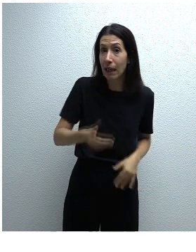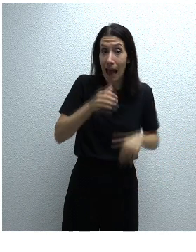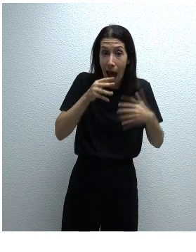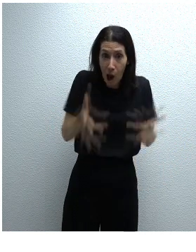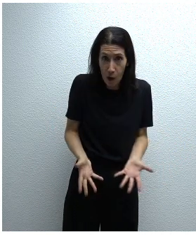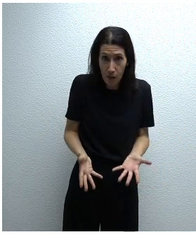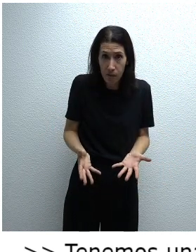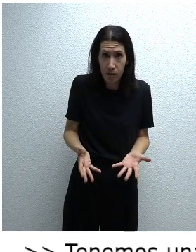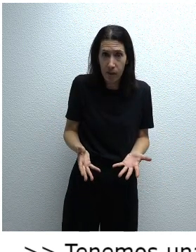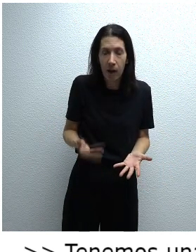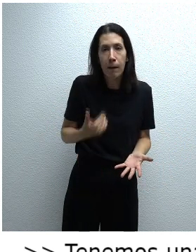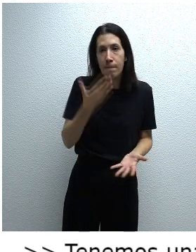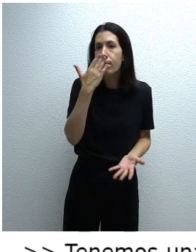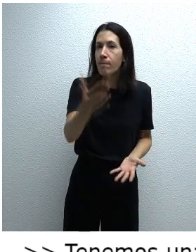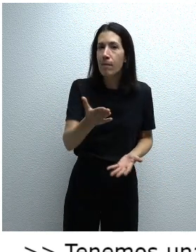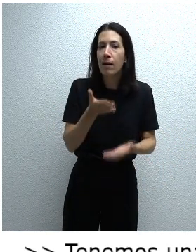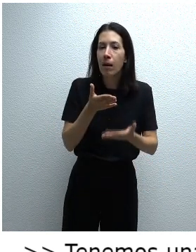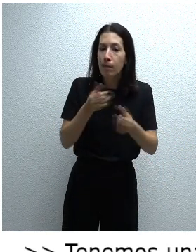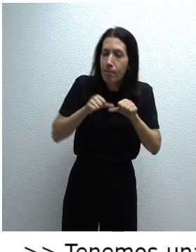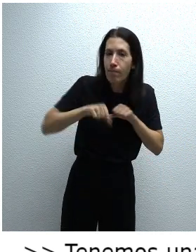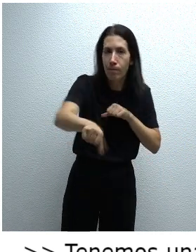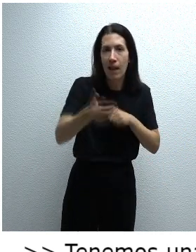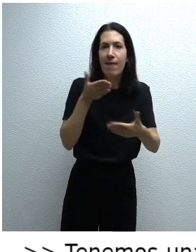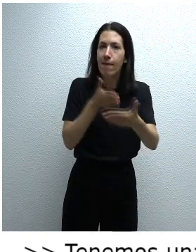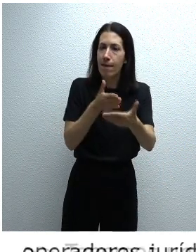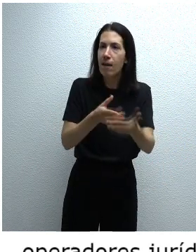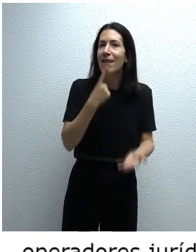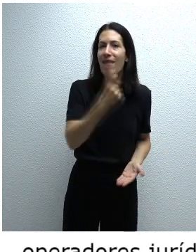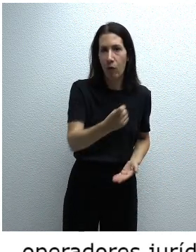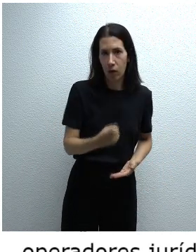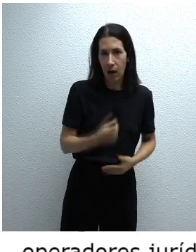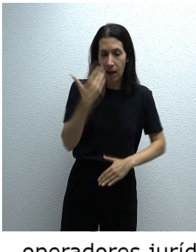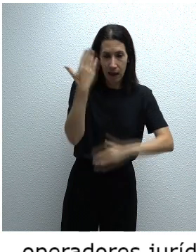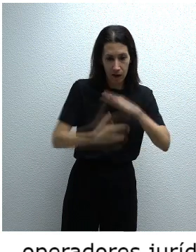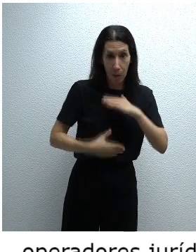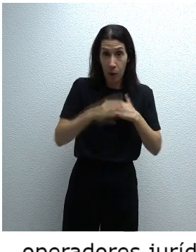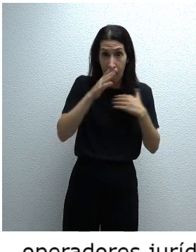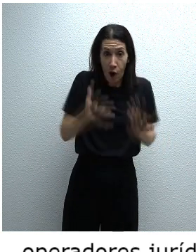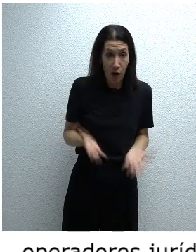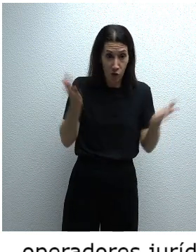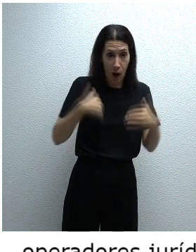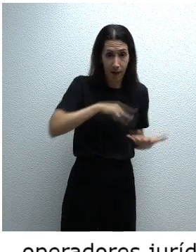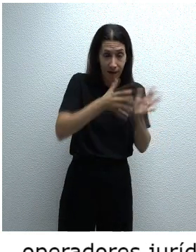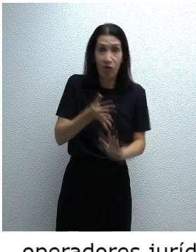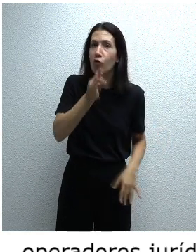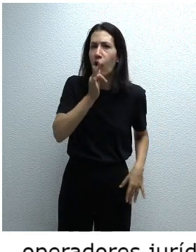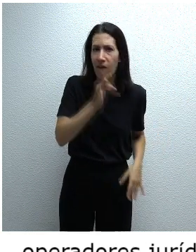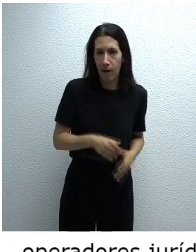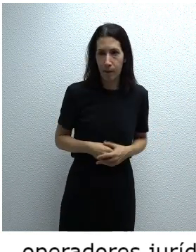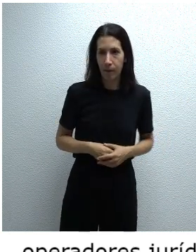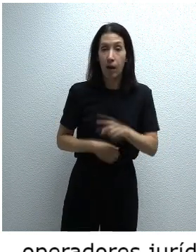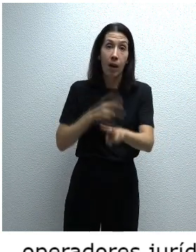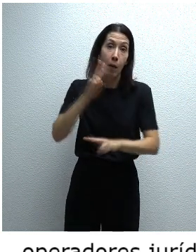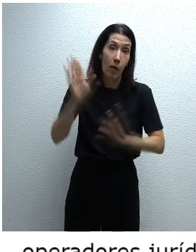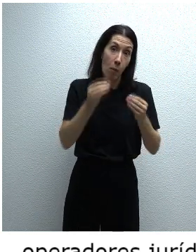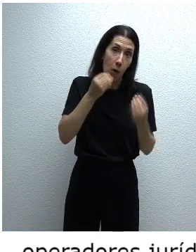esa dificultad que va a haber de las limitaciones con las que contamos porque aún no se ha implementado. Bueno, poco a poco,